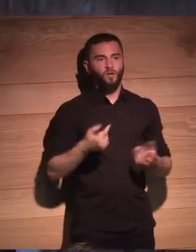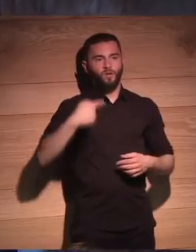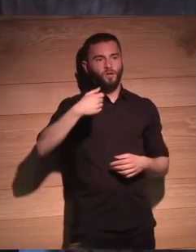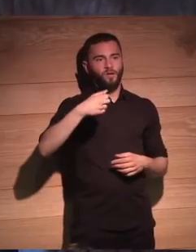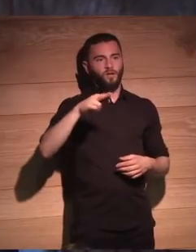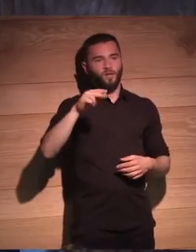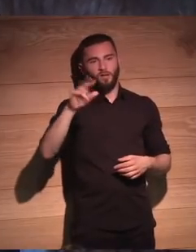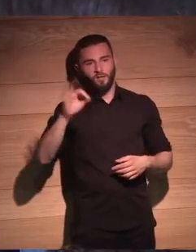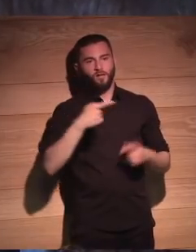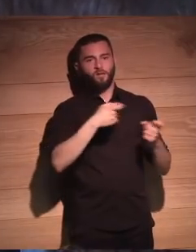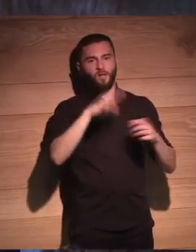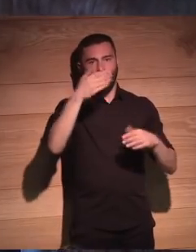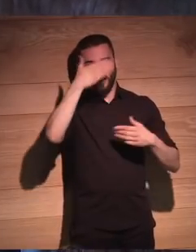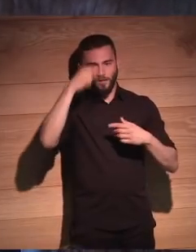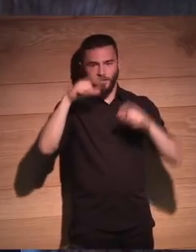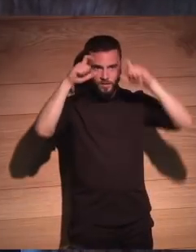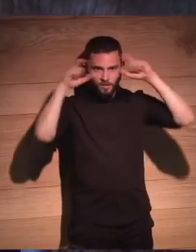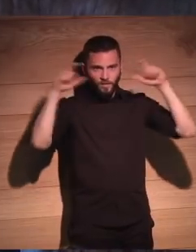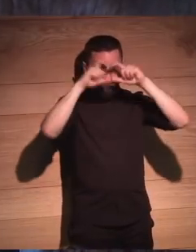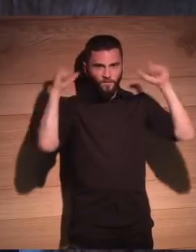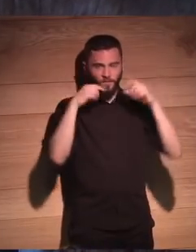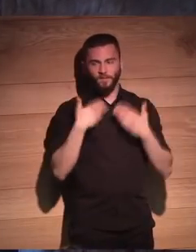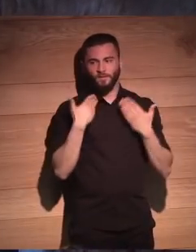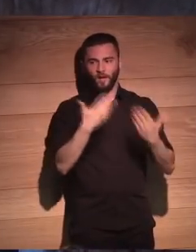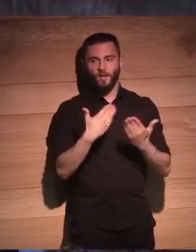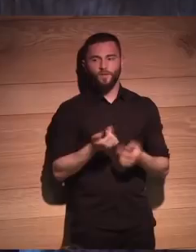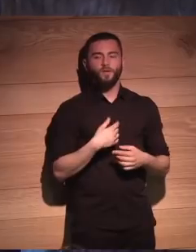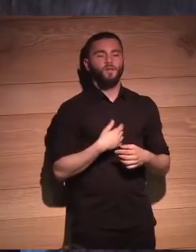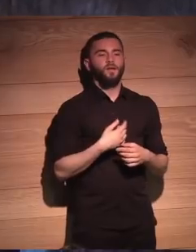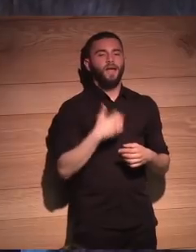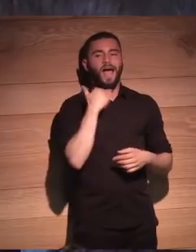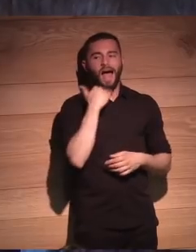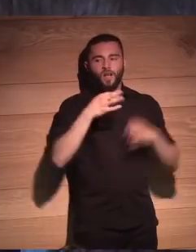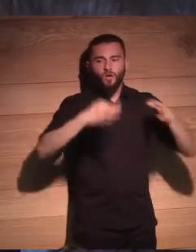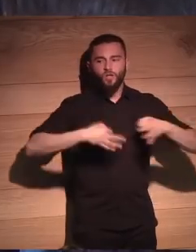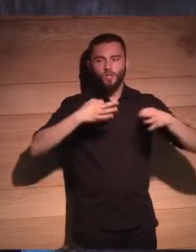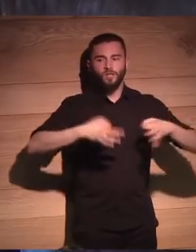Siempre hay un elemento con el que se puede, digamos,